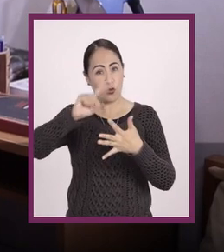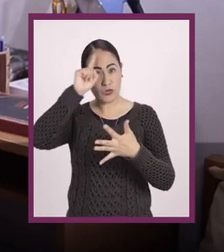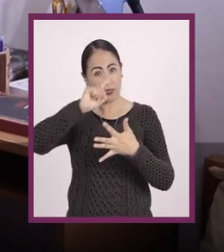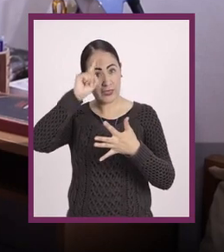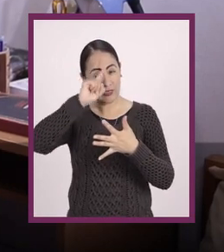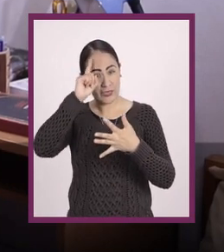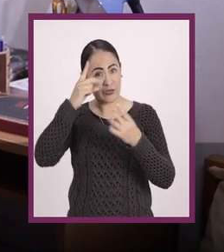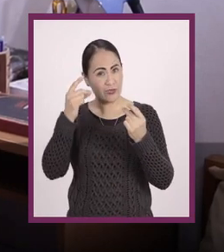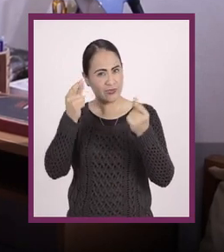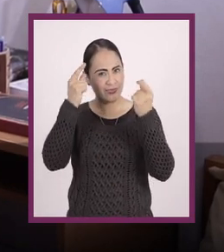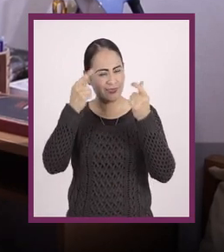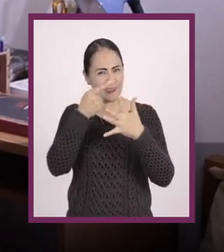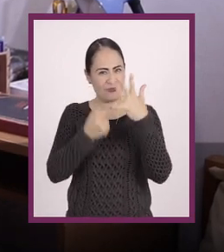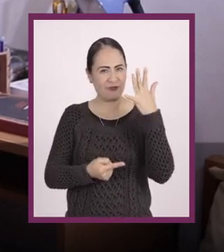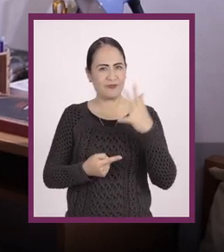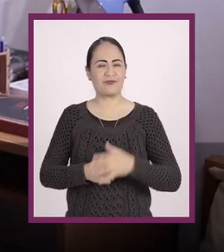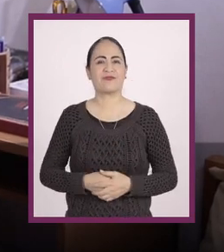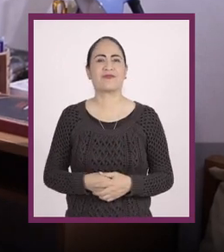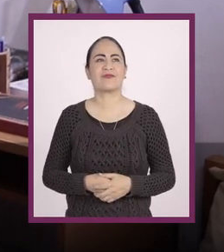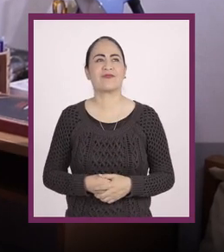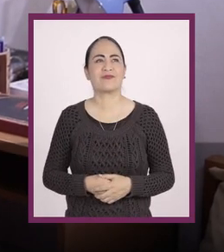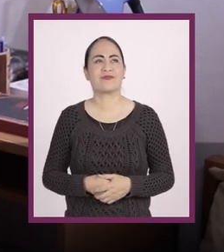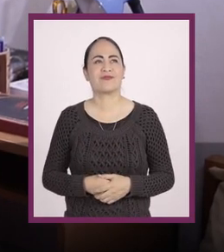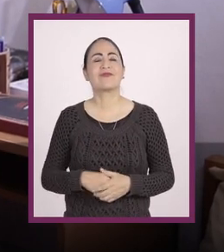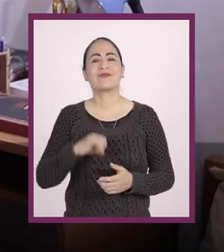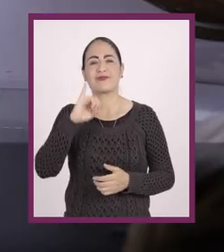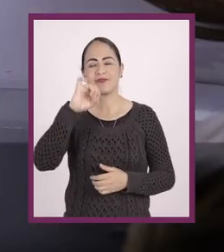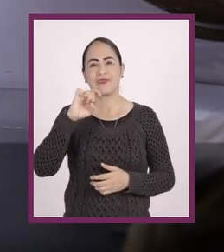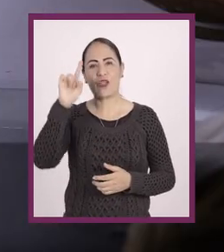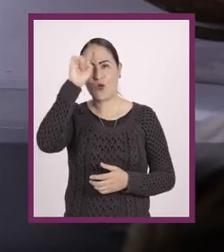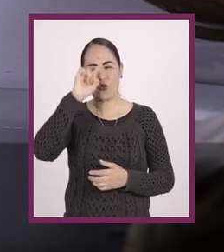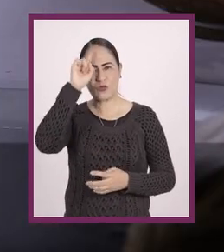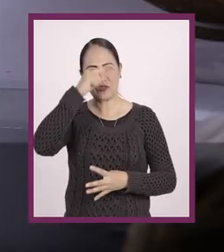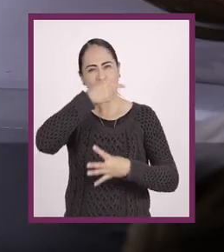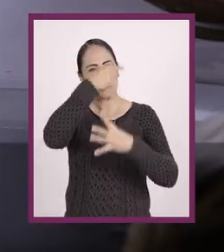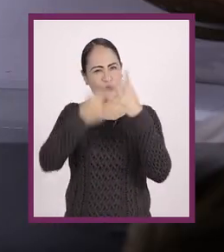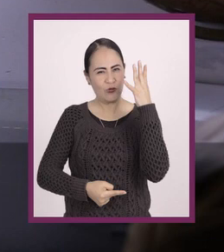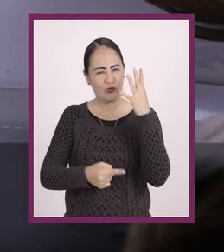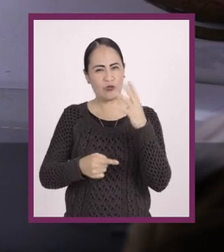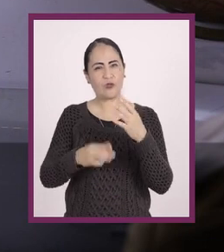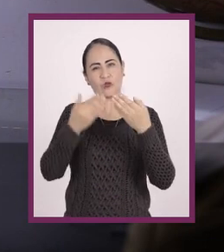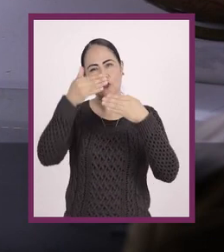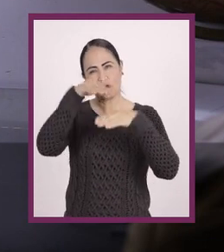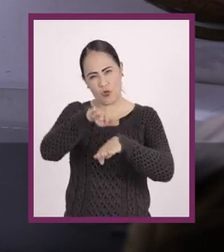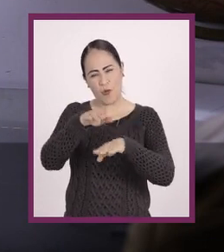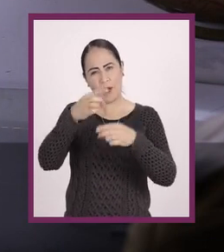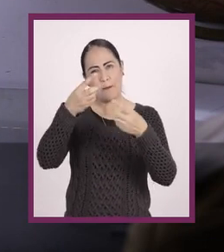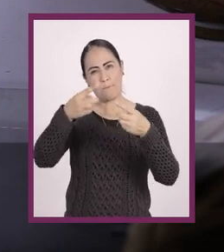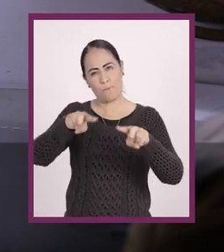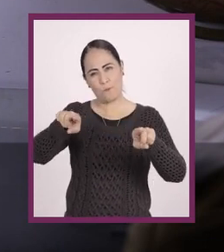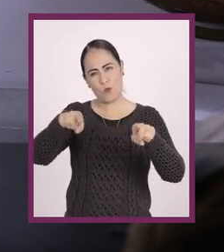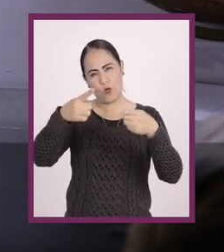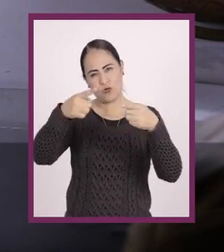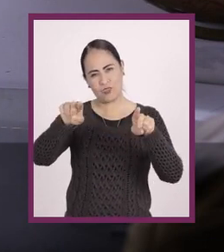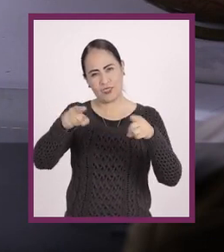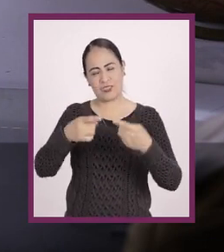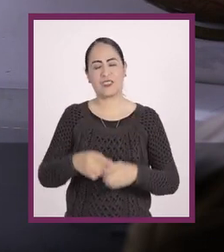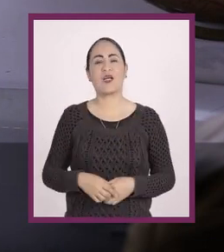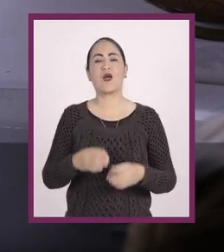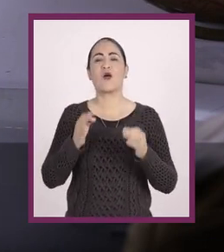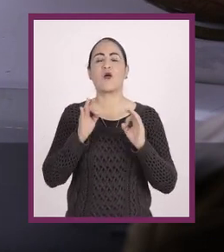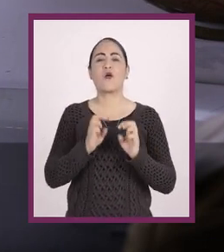nuestras recomendaciones ninjas musicales música tranquila y armoniosa sin